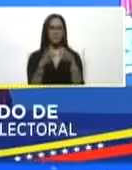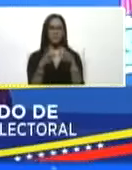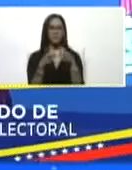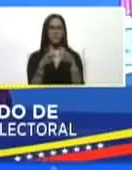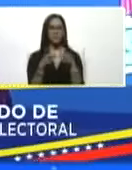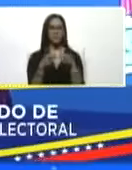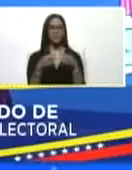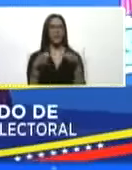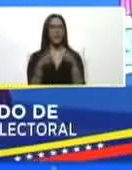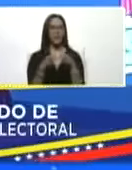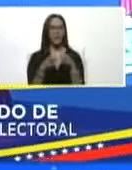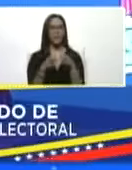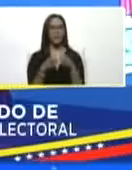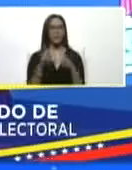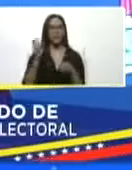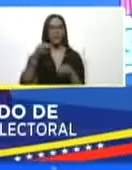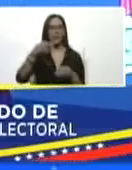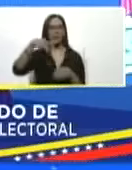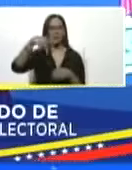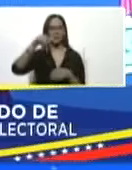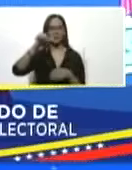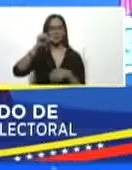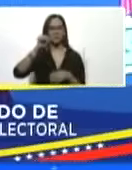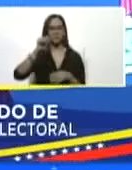es el equipo de Gran Polo Patriótico,